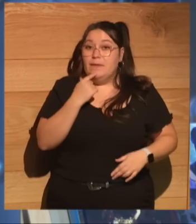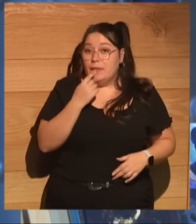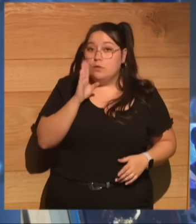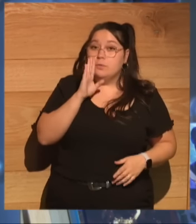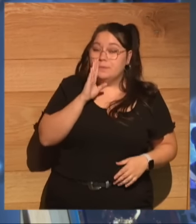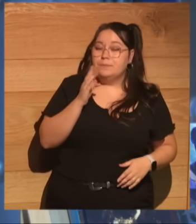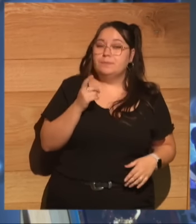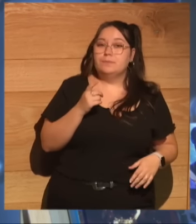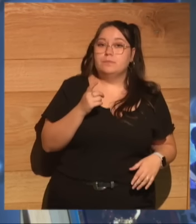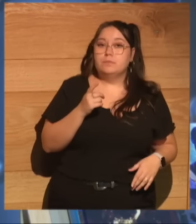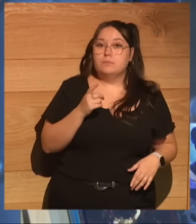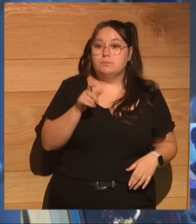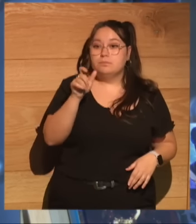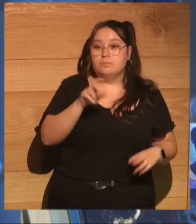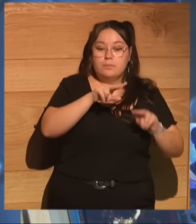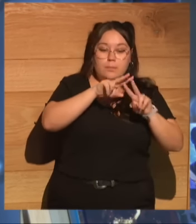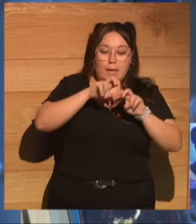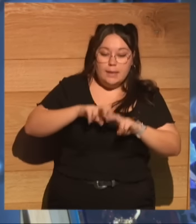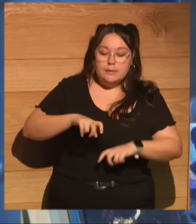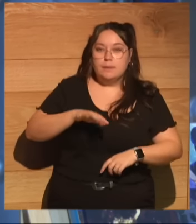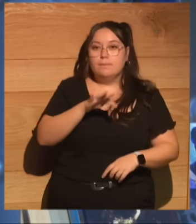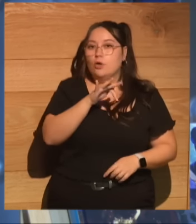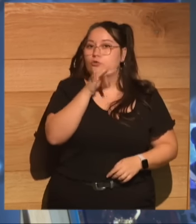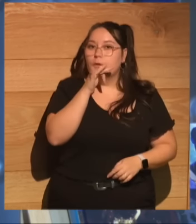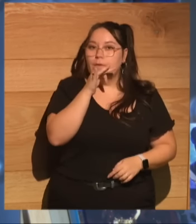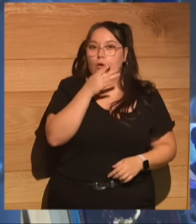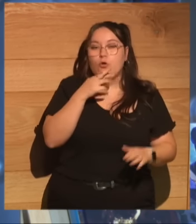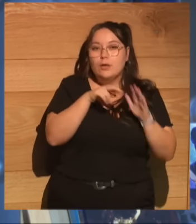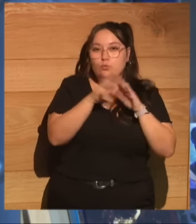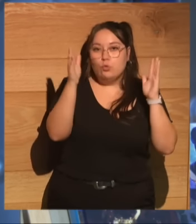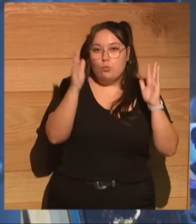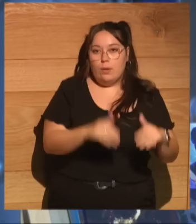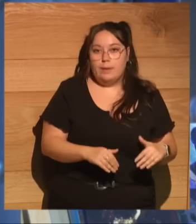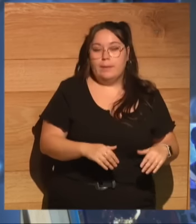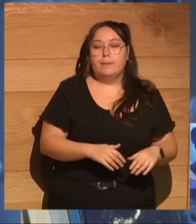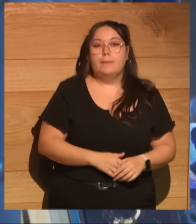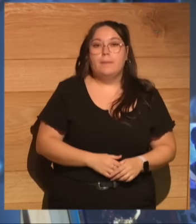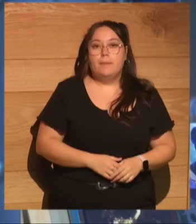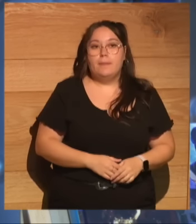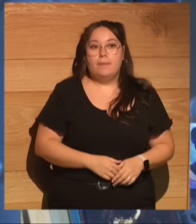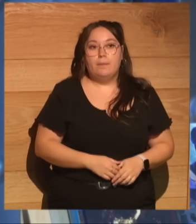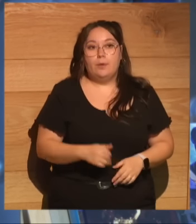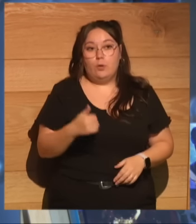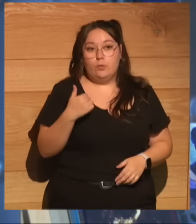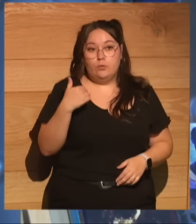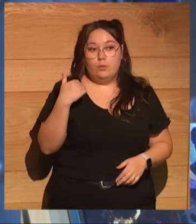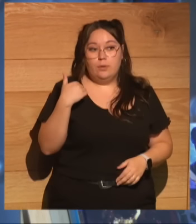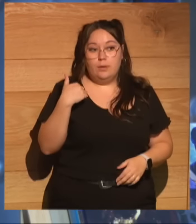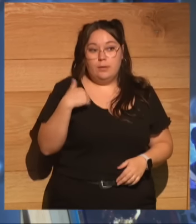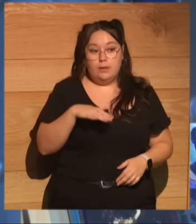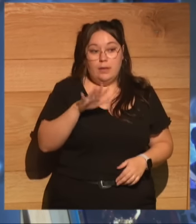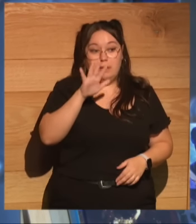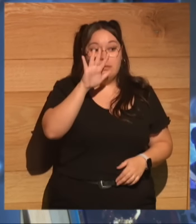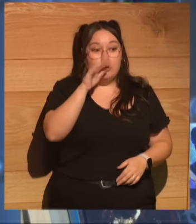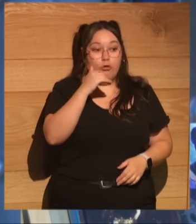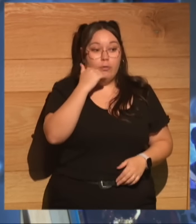veces el analista, el exégeta, aún no tiene armas. Y sin embargo, cuando tiene 5 de algo, y cuando